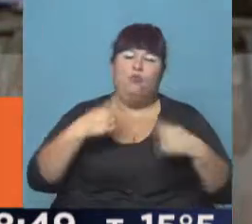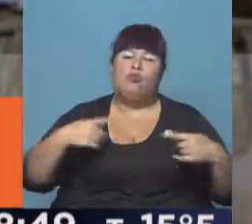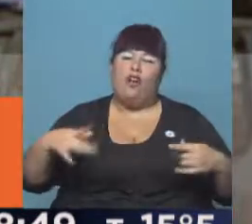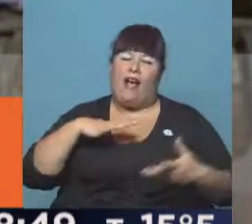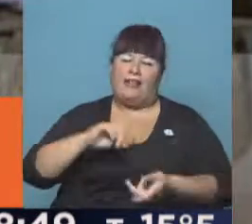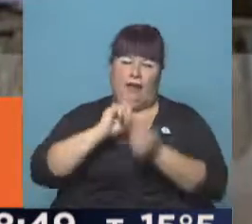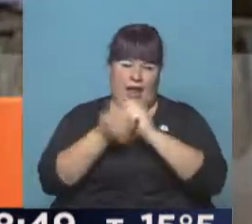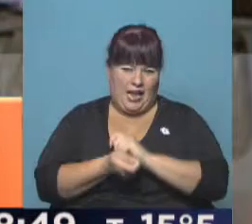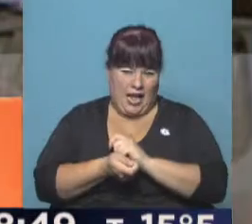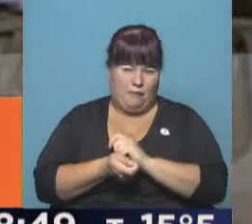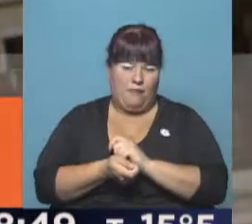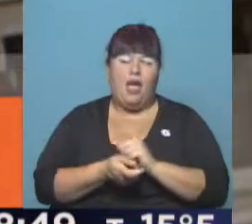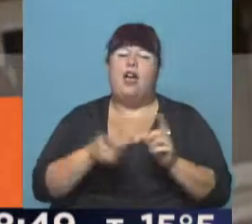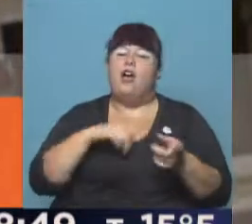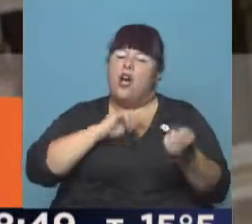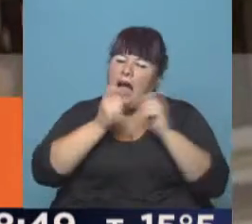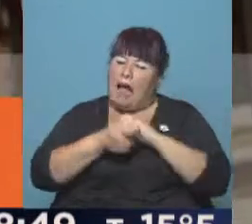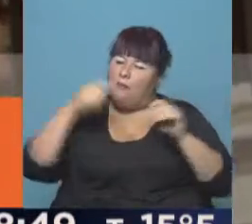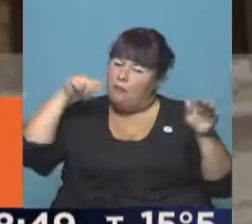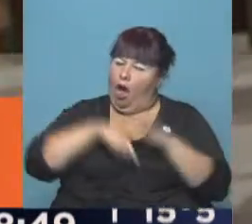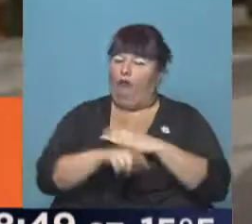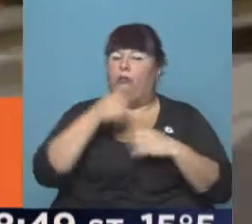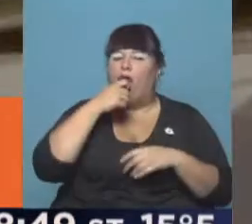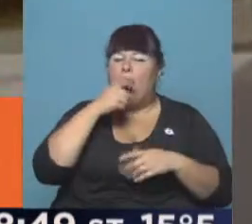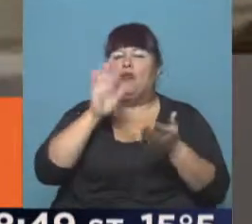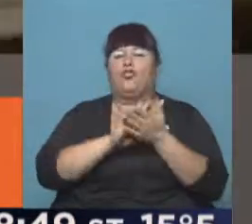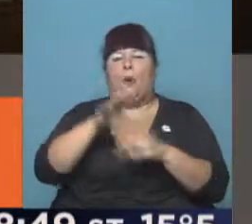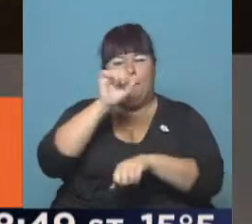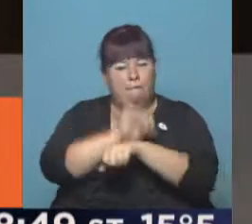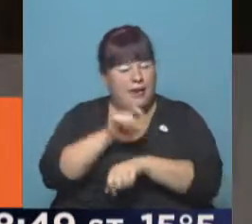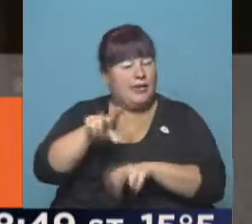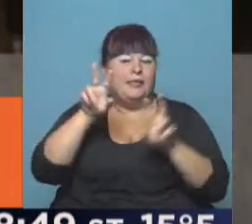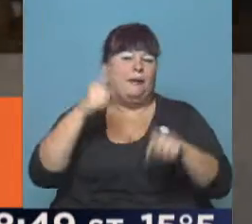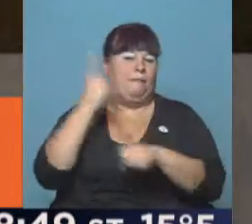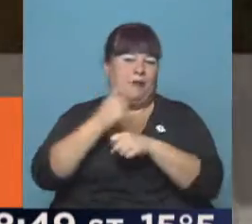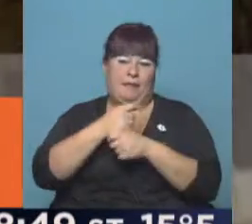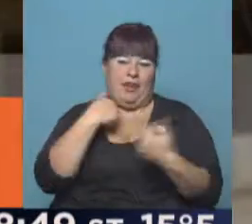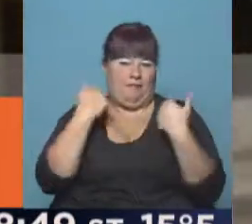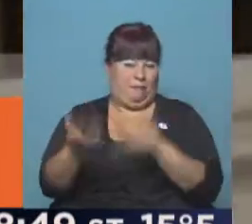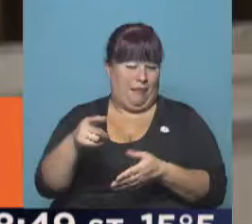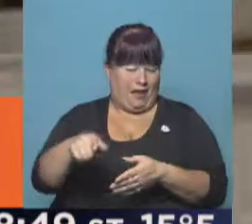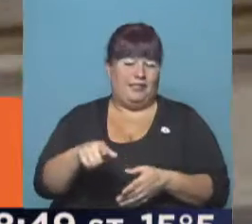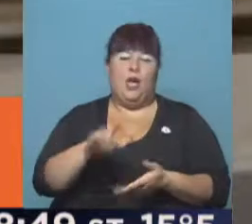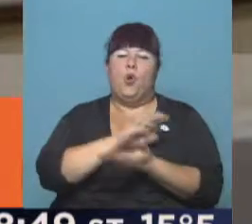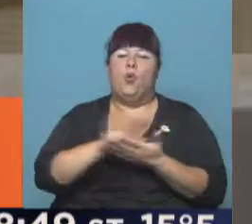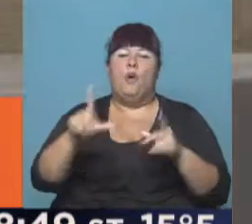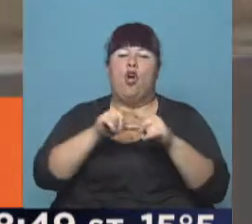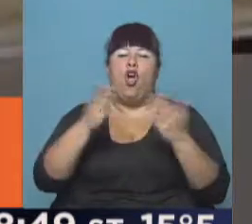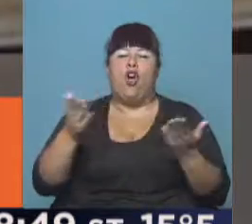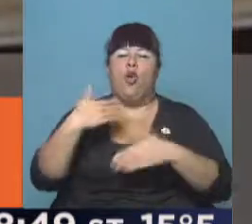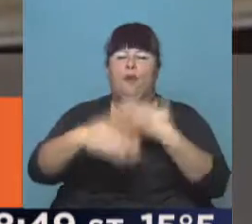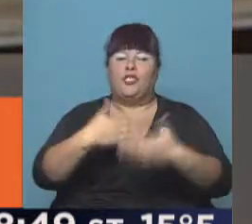para cambiar hay cambios profundos hoy por ejemplo en materia penal que sí lo primero que quieren traspasar está el nuevo código procesal